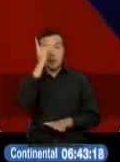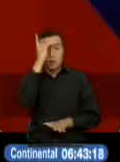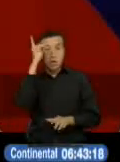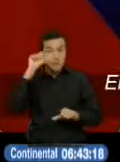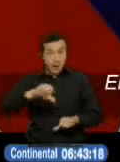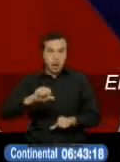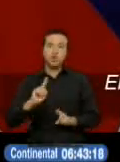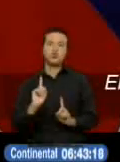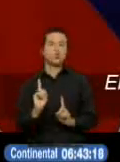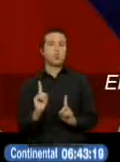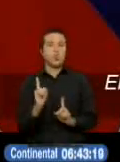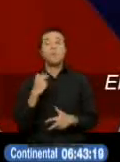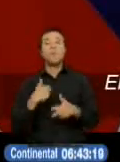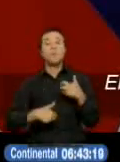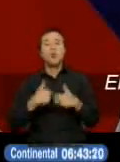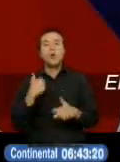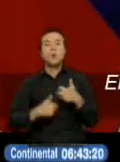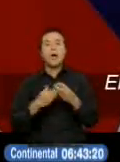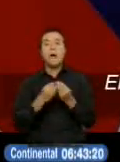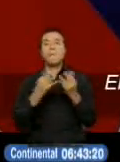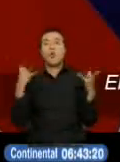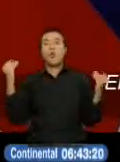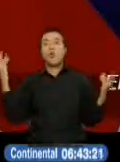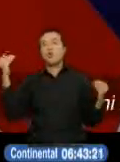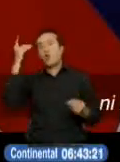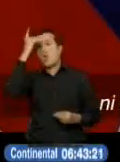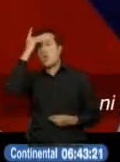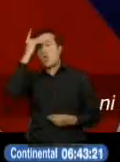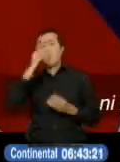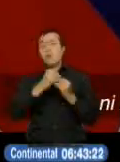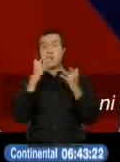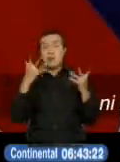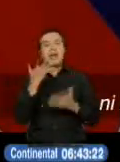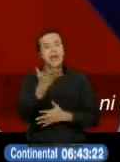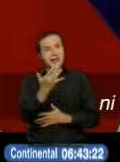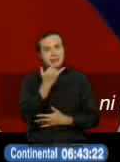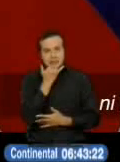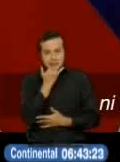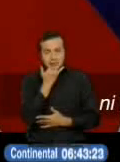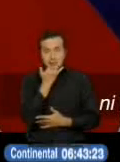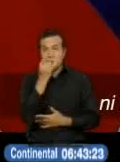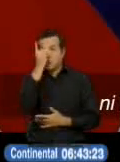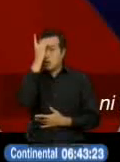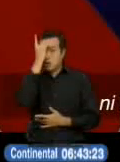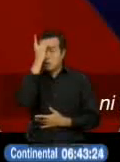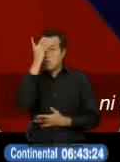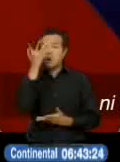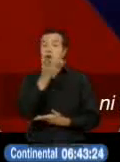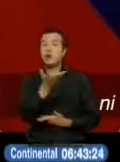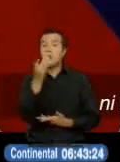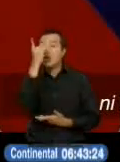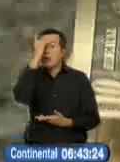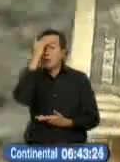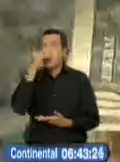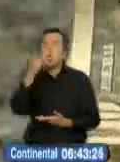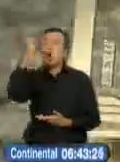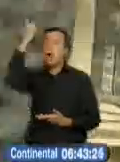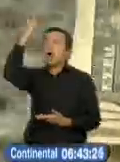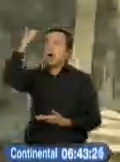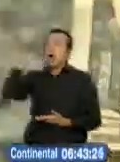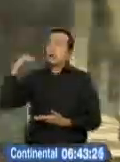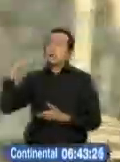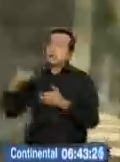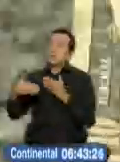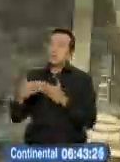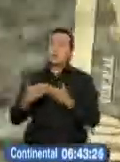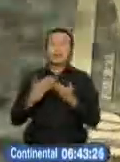endeudarse. El problema es hacerlo irresponsablemente. El primer mandatario aseguró que para salir de esta deuda, a la cual calificó de heredada, se necesitará de